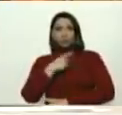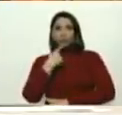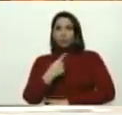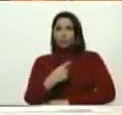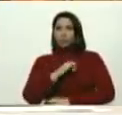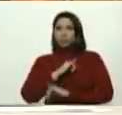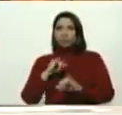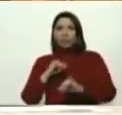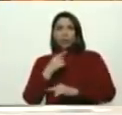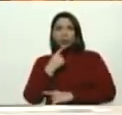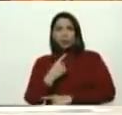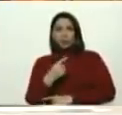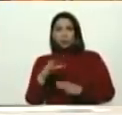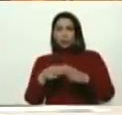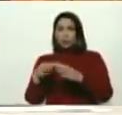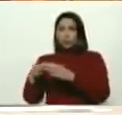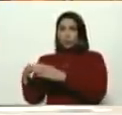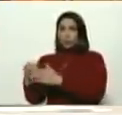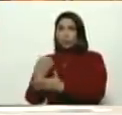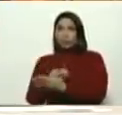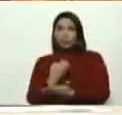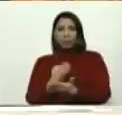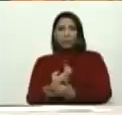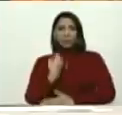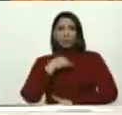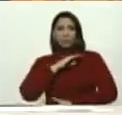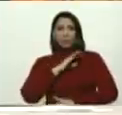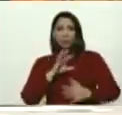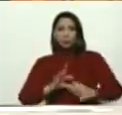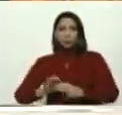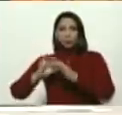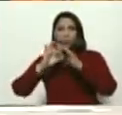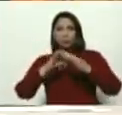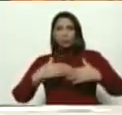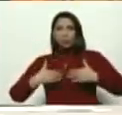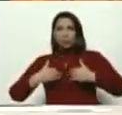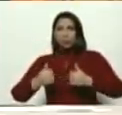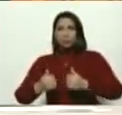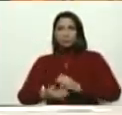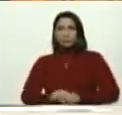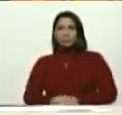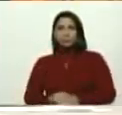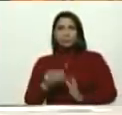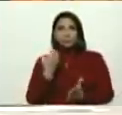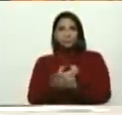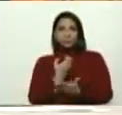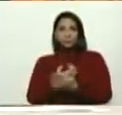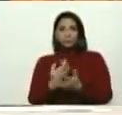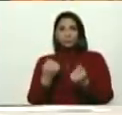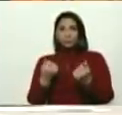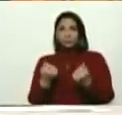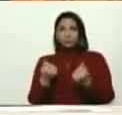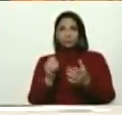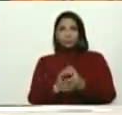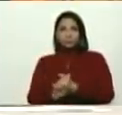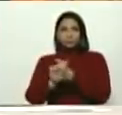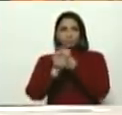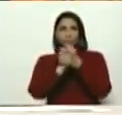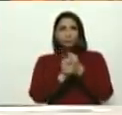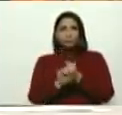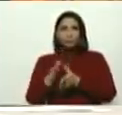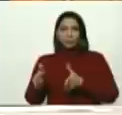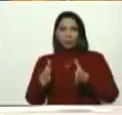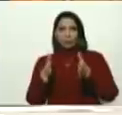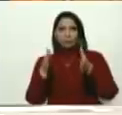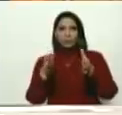dicho sectores económicos, la pandemia nos ha unido en la salud, la economía nos está uniendo en un camino